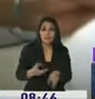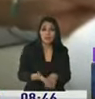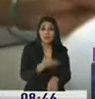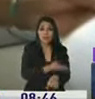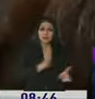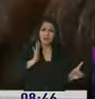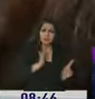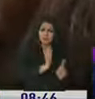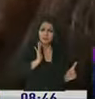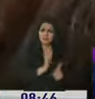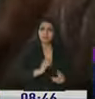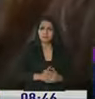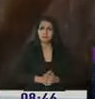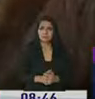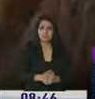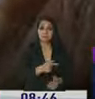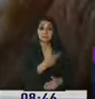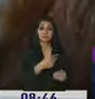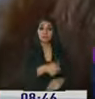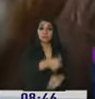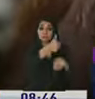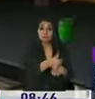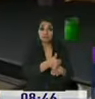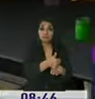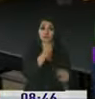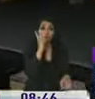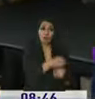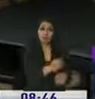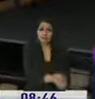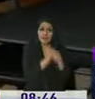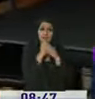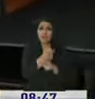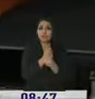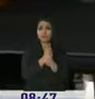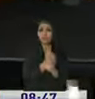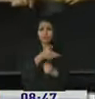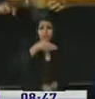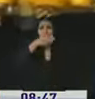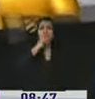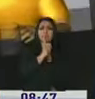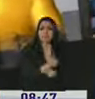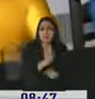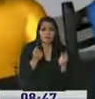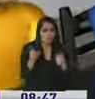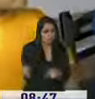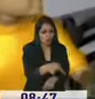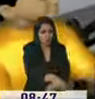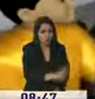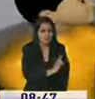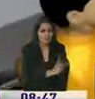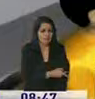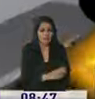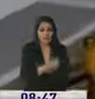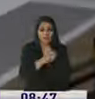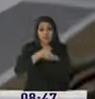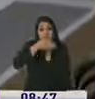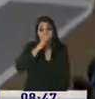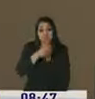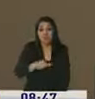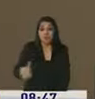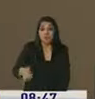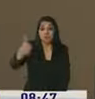amenazas de muerte. Al uno lo obligó y al otro niño, como él, que era su padre, pues estaba dormido, despierto, se levantó y se toma, que es vitamina C. Y al otro niño, el más